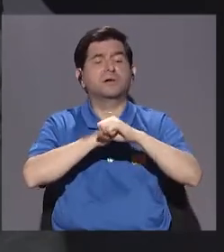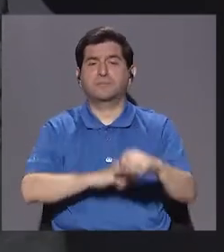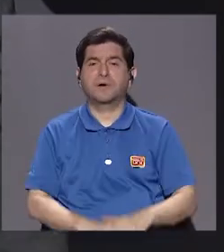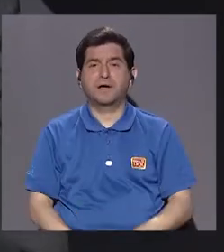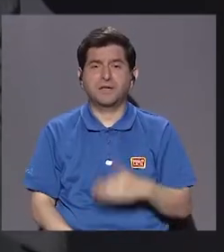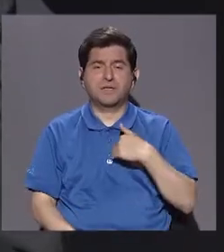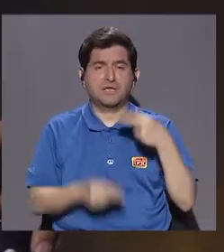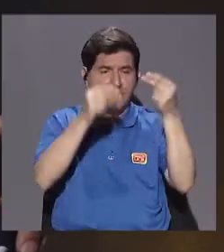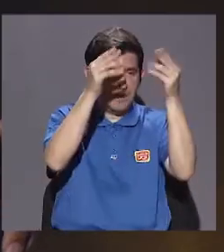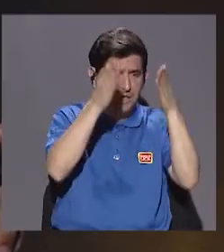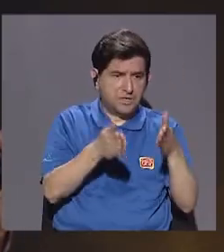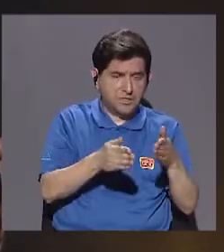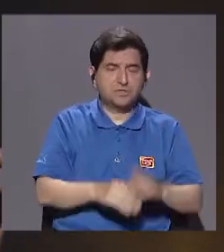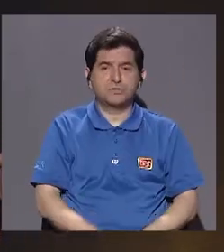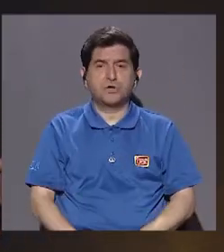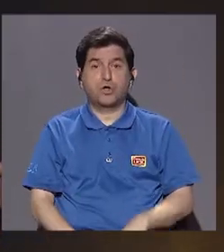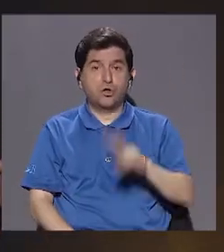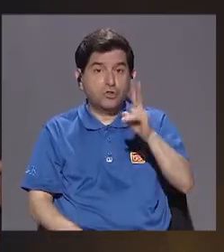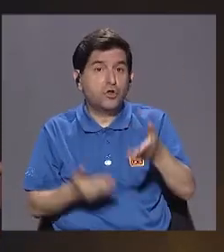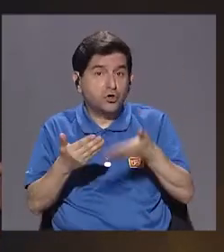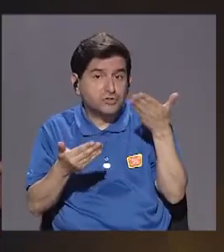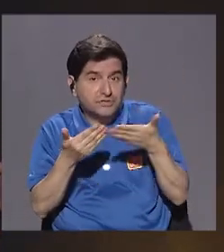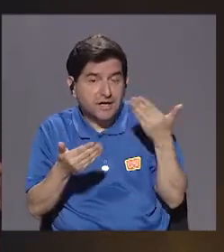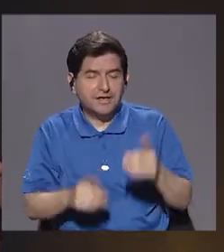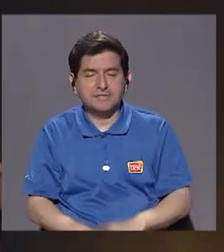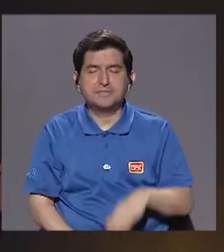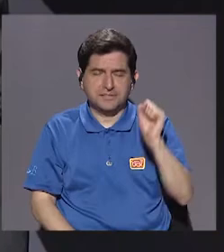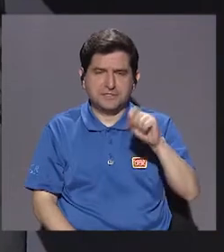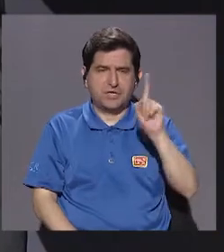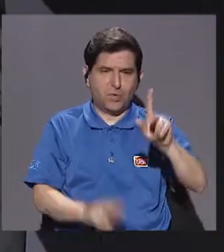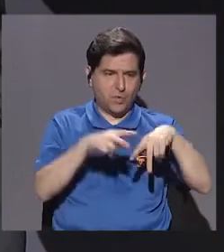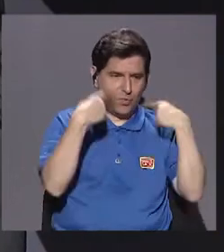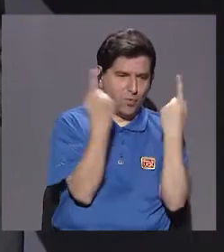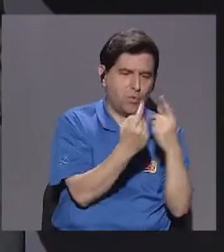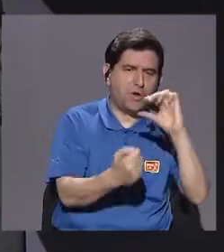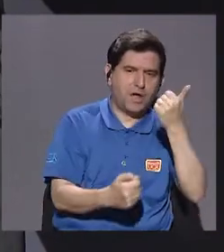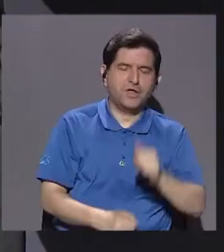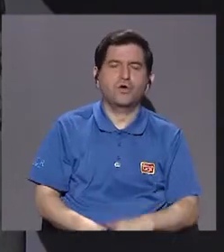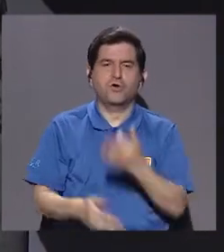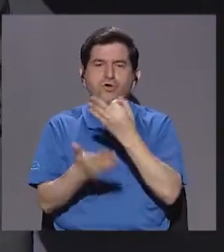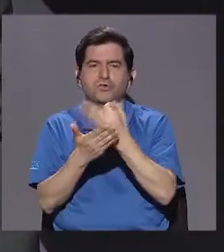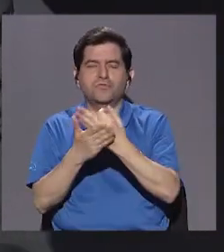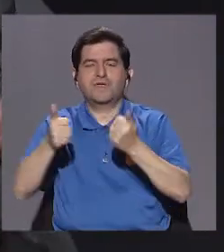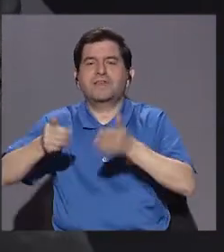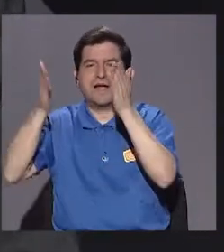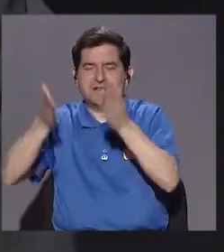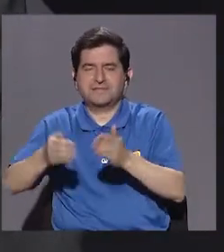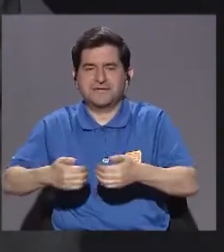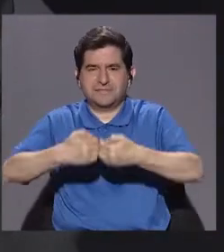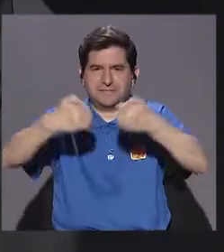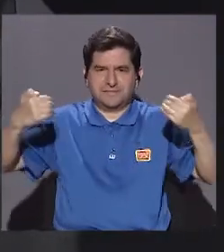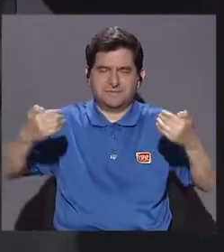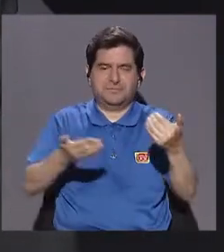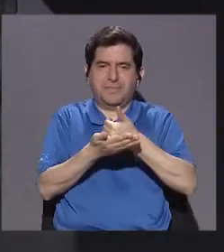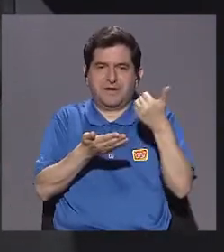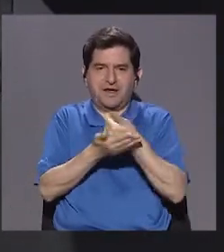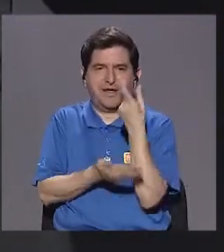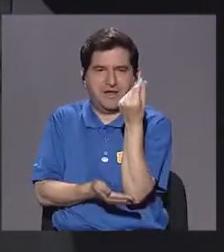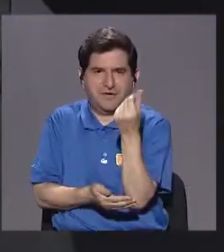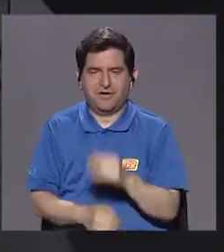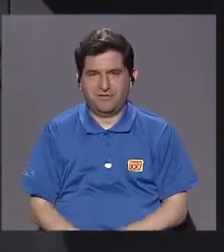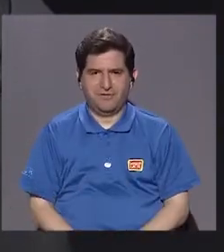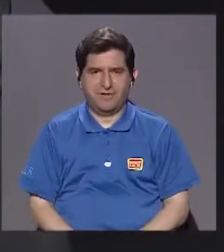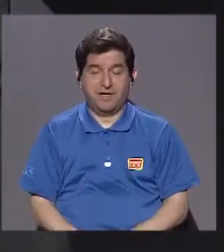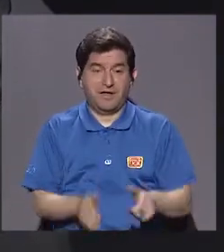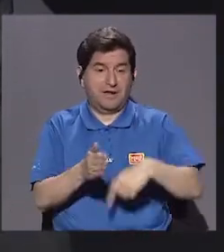tesorero entonces ha logrado practicar y hasta ahora tesorería el partido y el encargado de las finanzas del candidato recogiendo los fondos fondos de